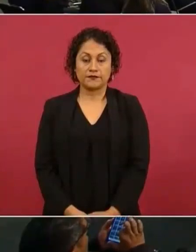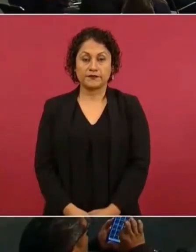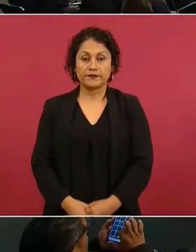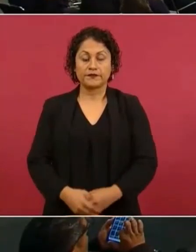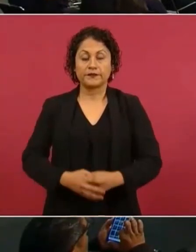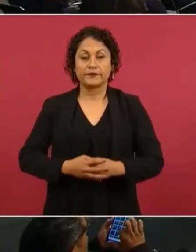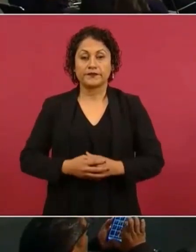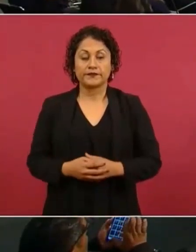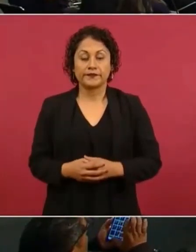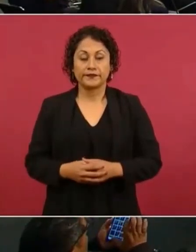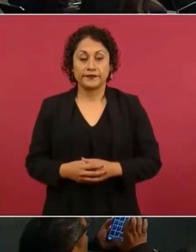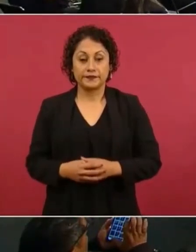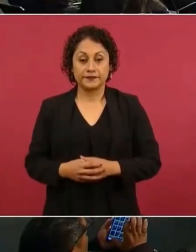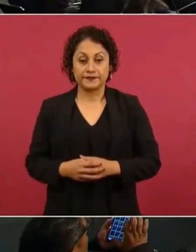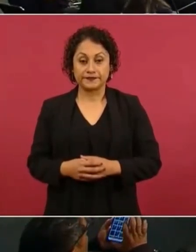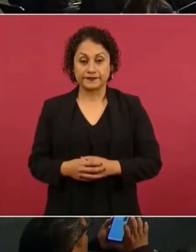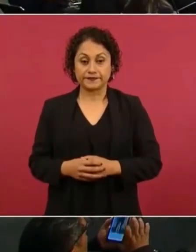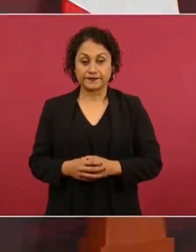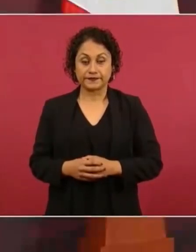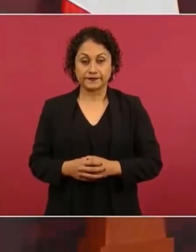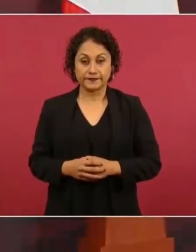en contacto también.